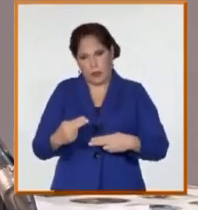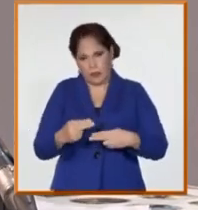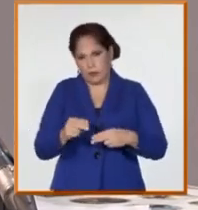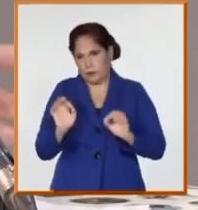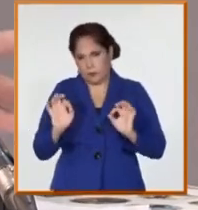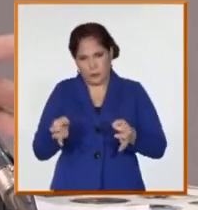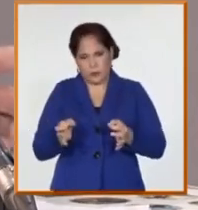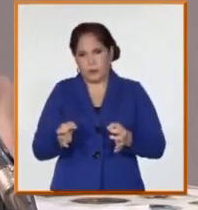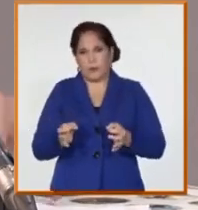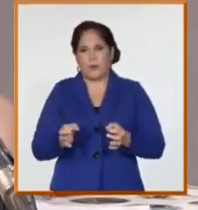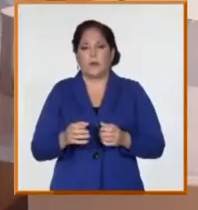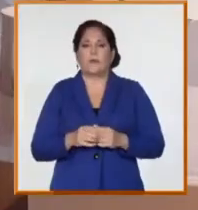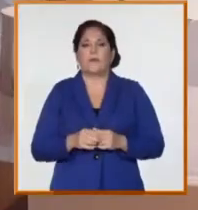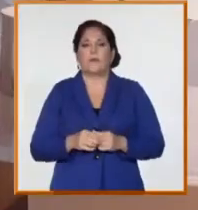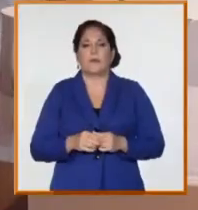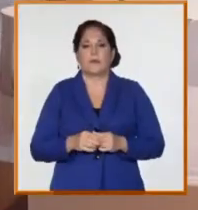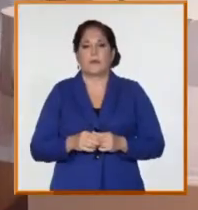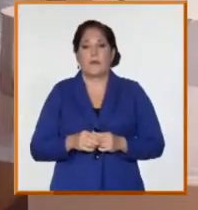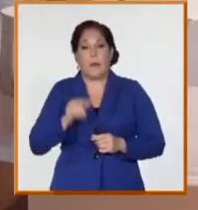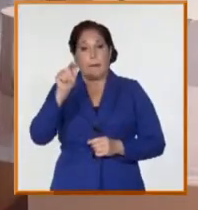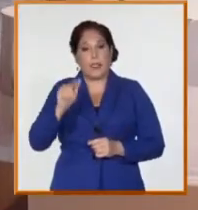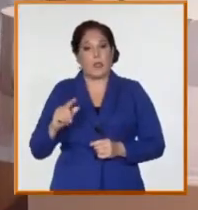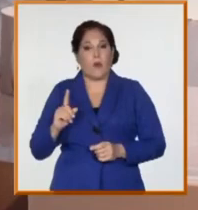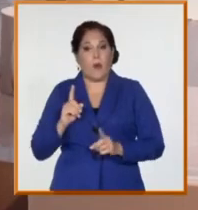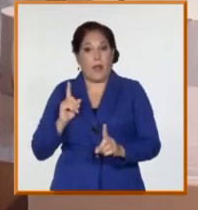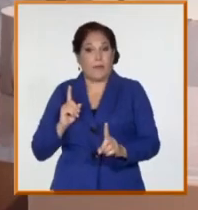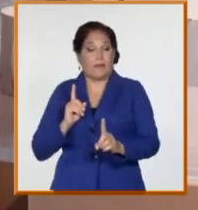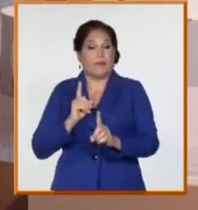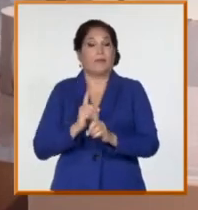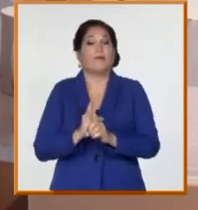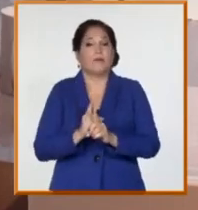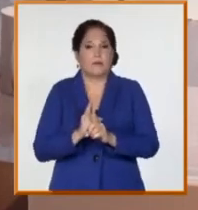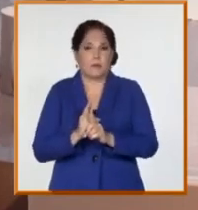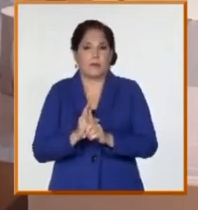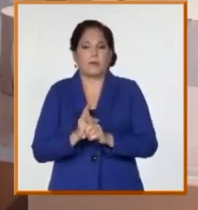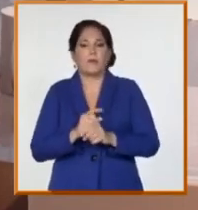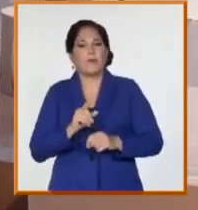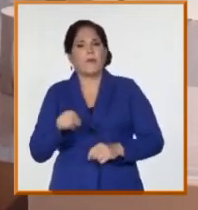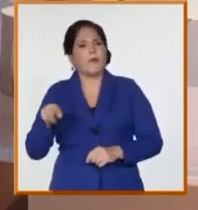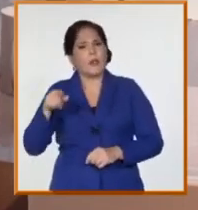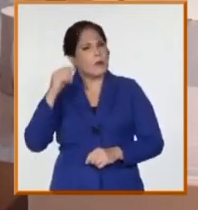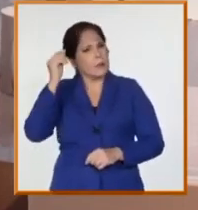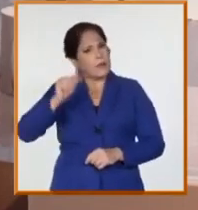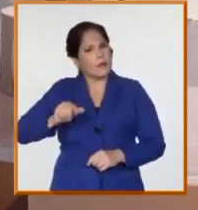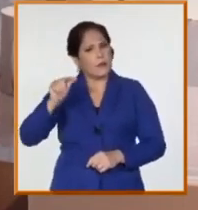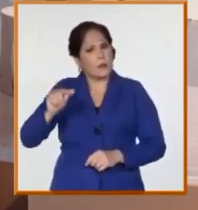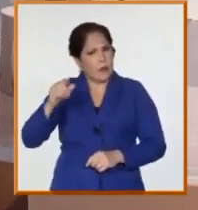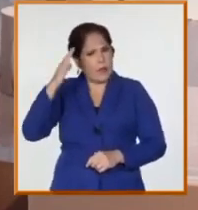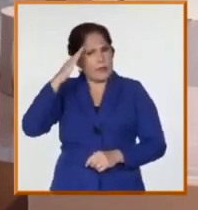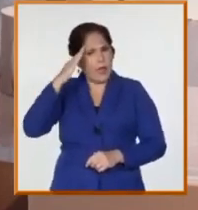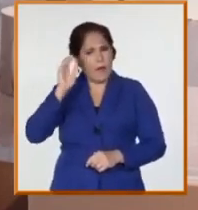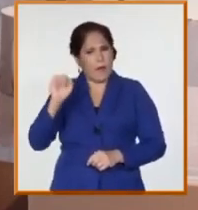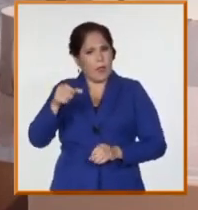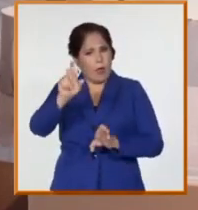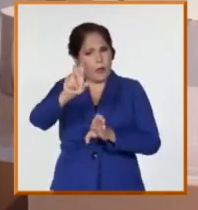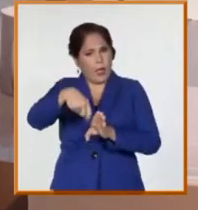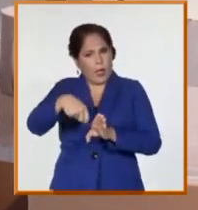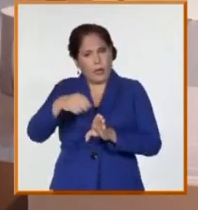digitales cuando los clientes se acercan a ustedes las formas de gestión Estatal como lo